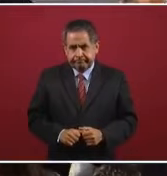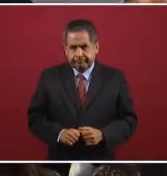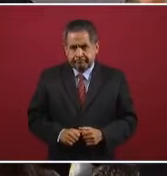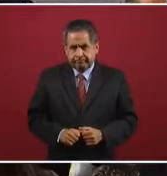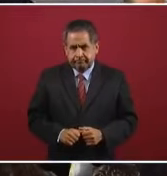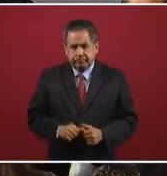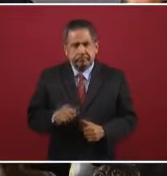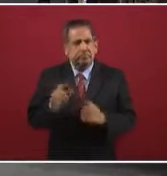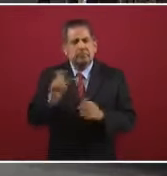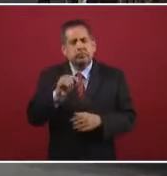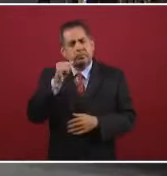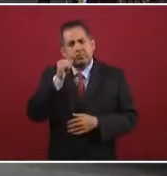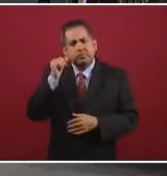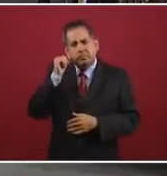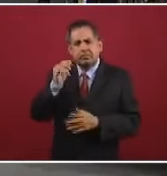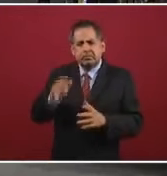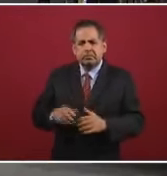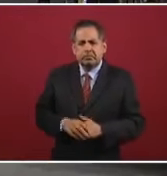ayer